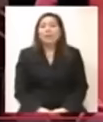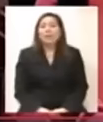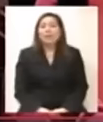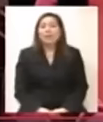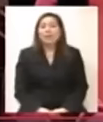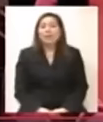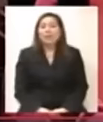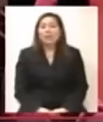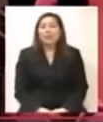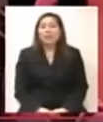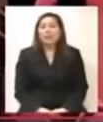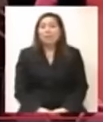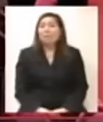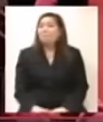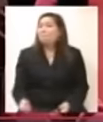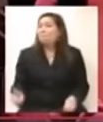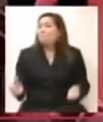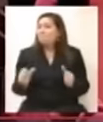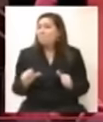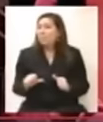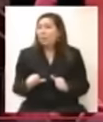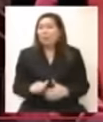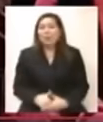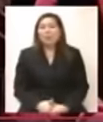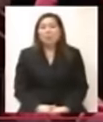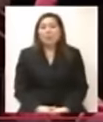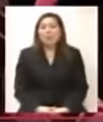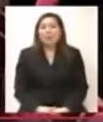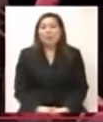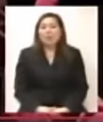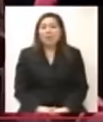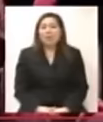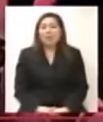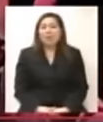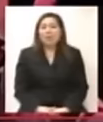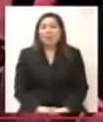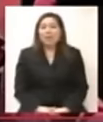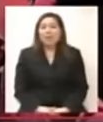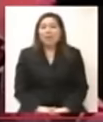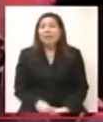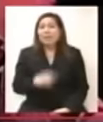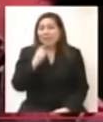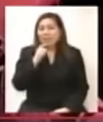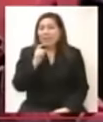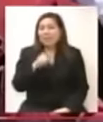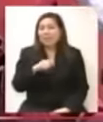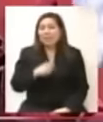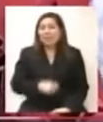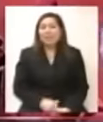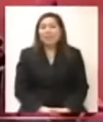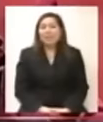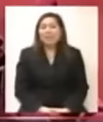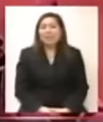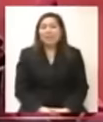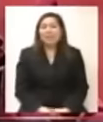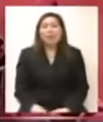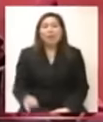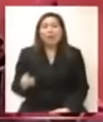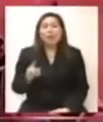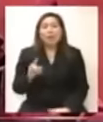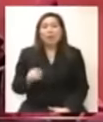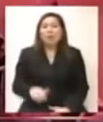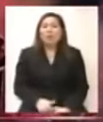patentes empeorando la situación de su de su necesidad de de uso